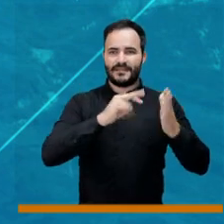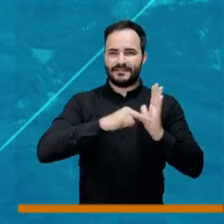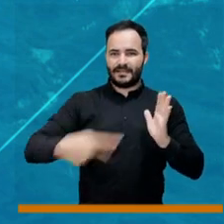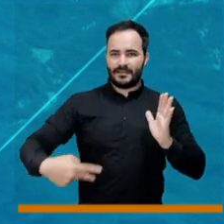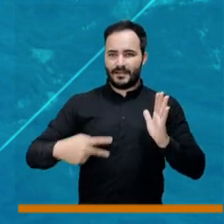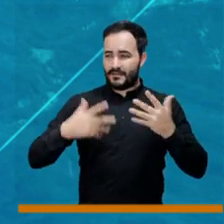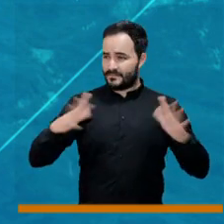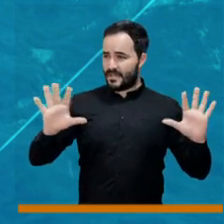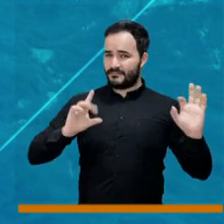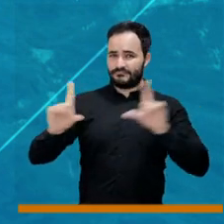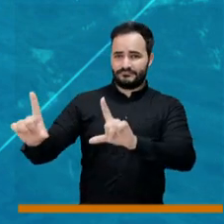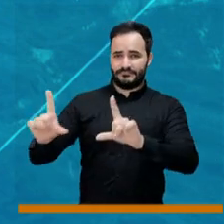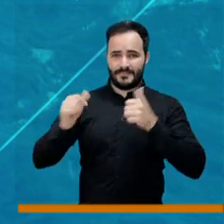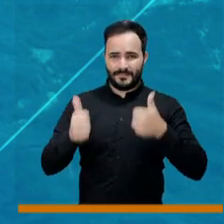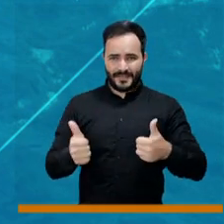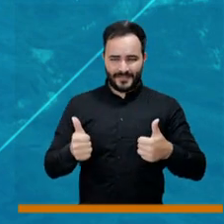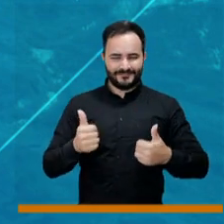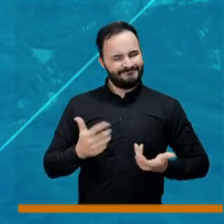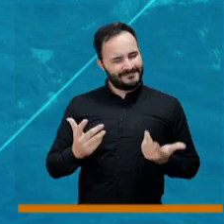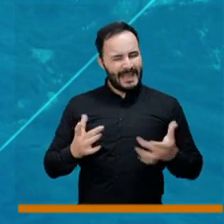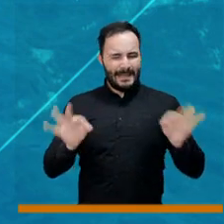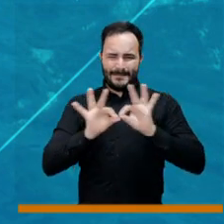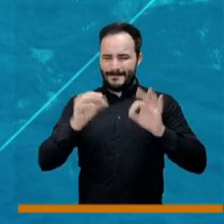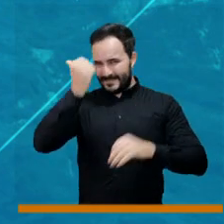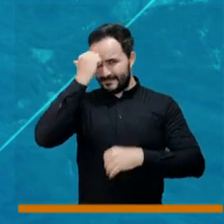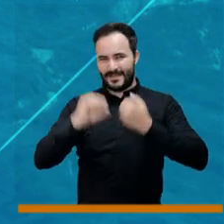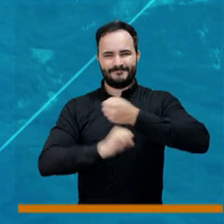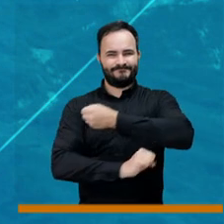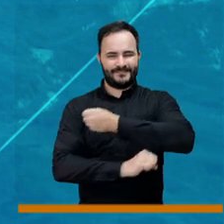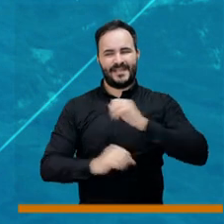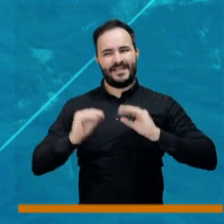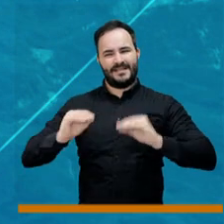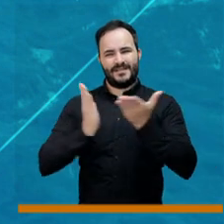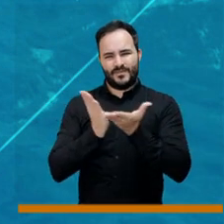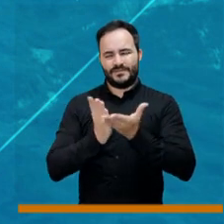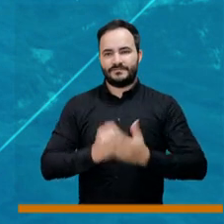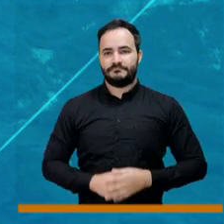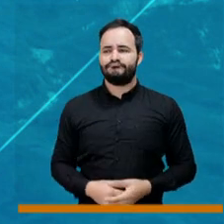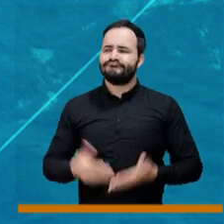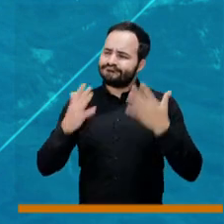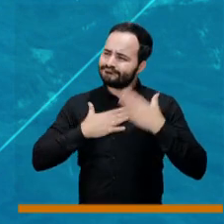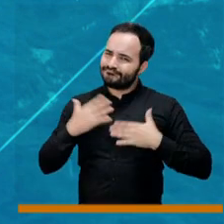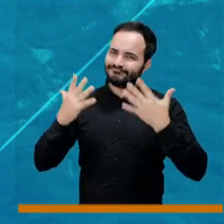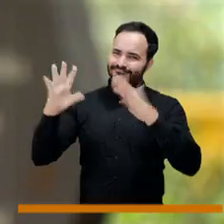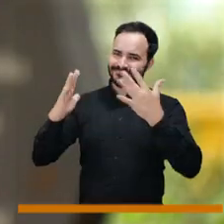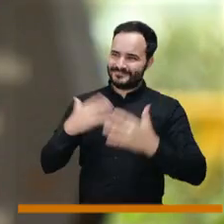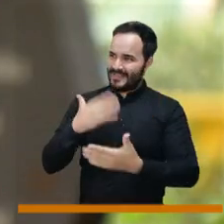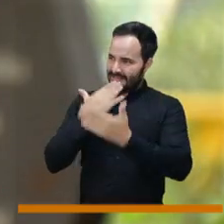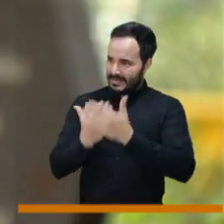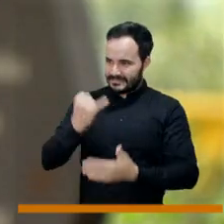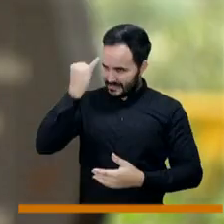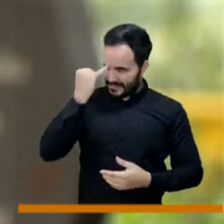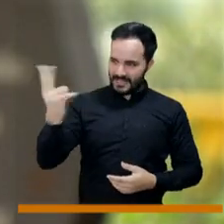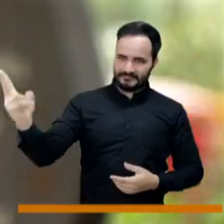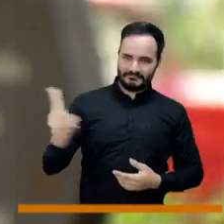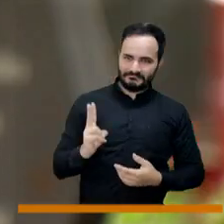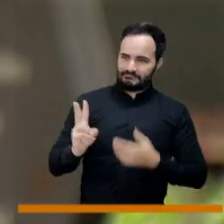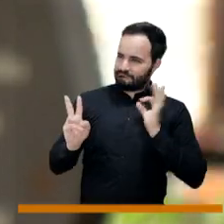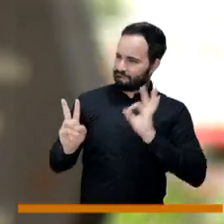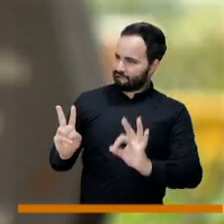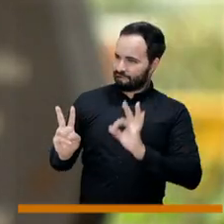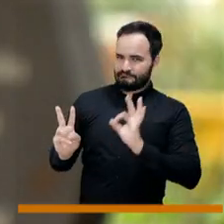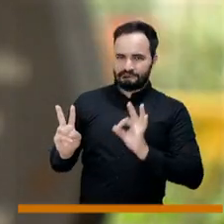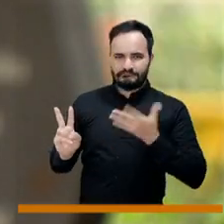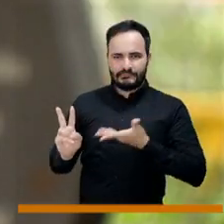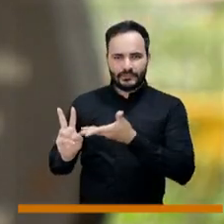honores tienen la oportunidad de trabajar con nosotros. Yo pienso que la base de todo va también en la educación. Felicitaciones y muchísimas gracias, concejal, por